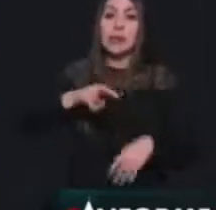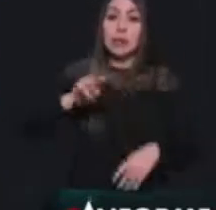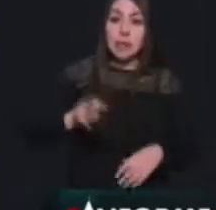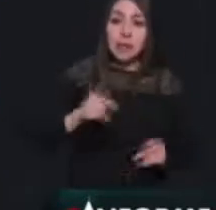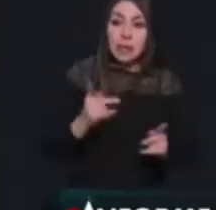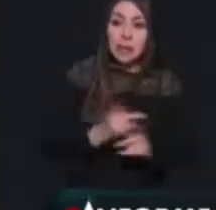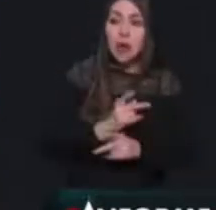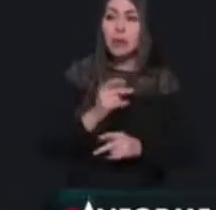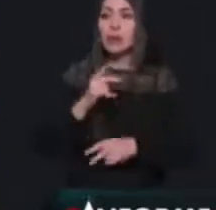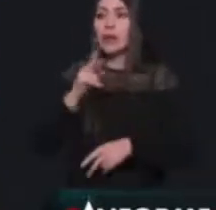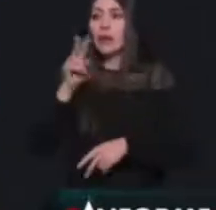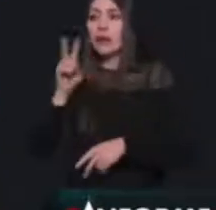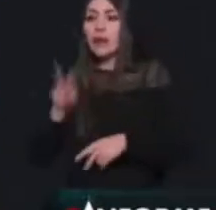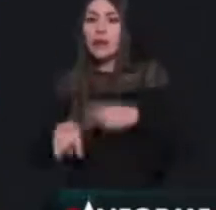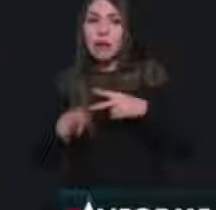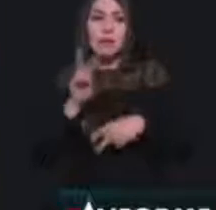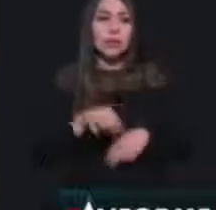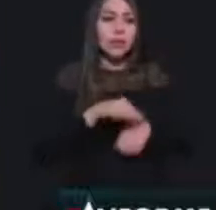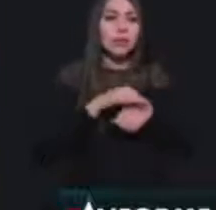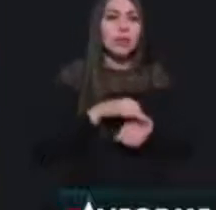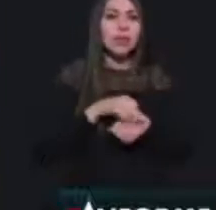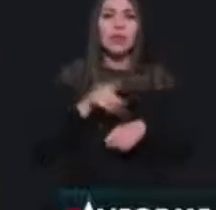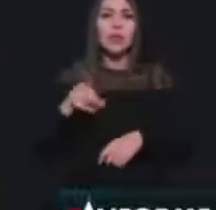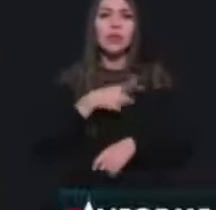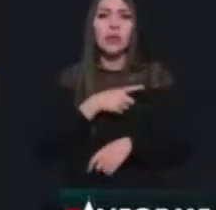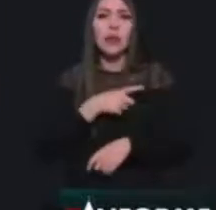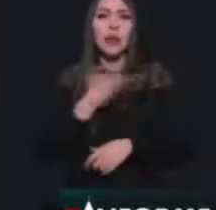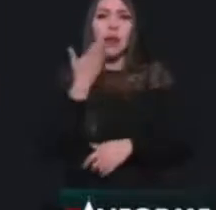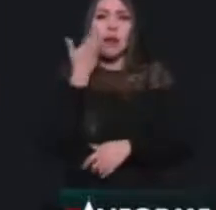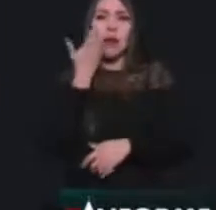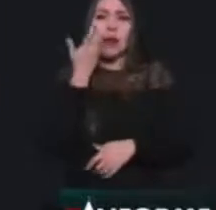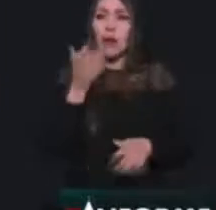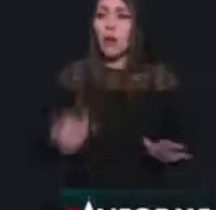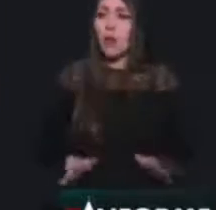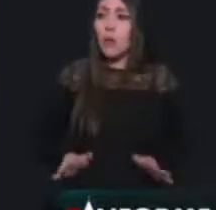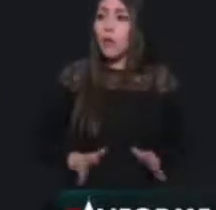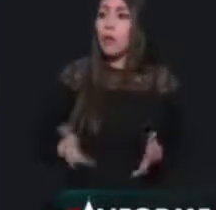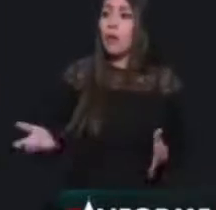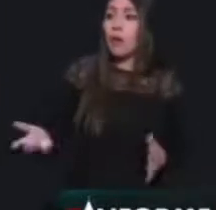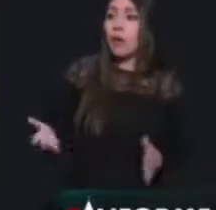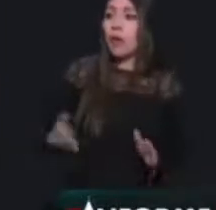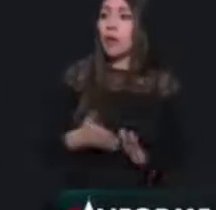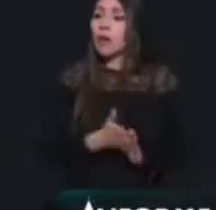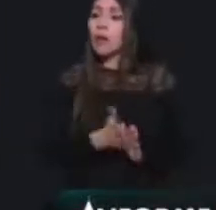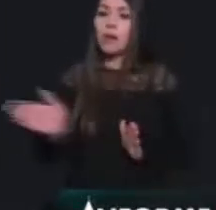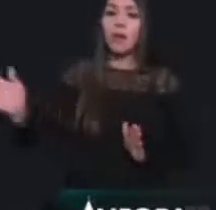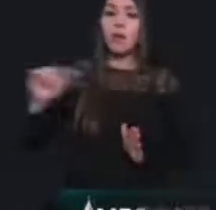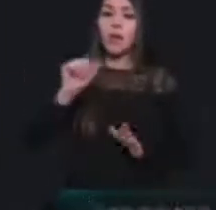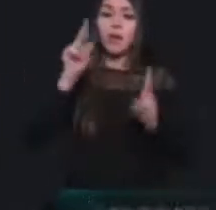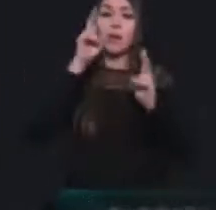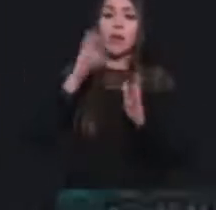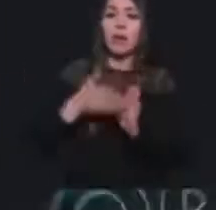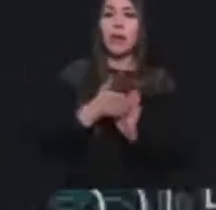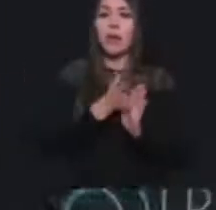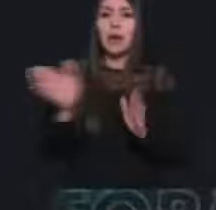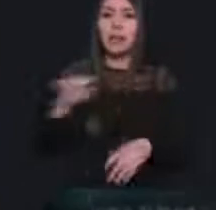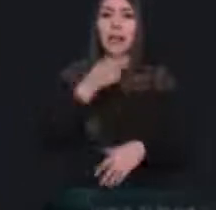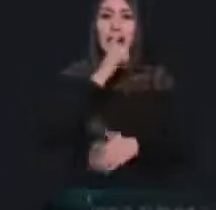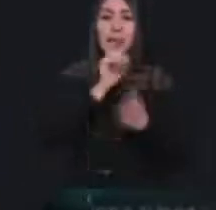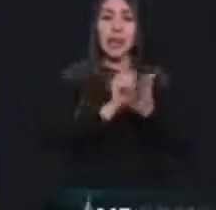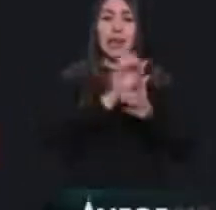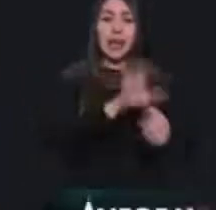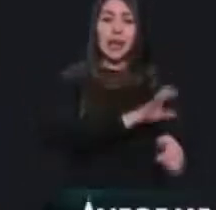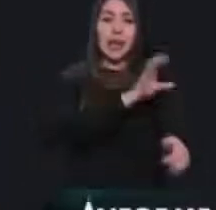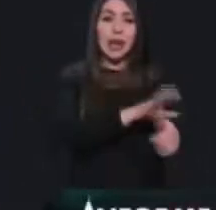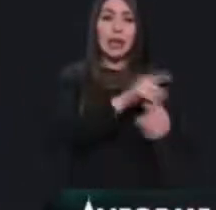está centrando en una desviación que les conviene. La reforma eléctrica han intentado desviar eternamente el debate diciendo que tiene que ver con